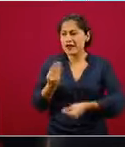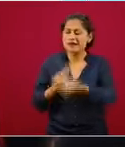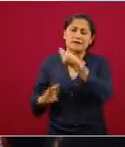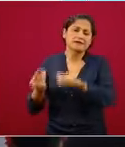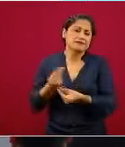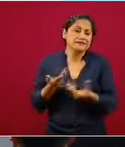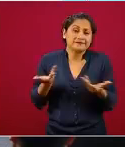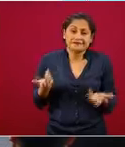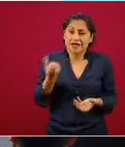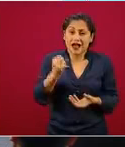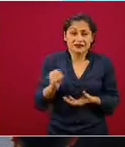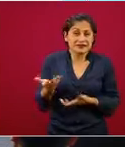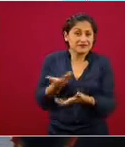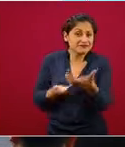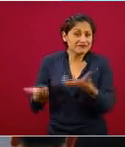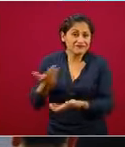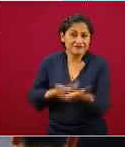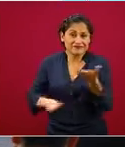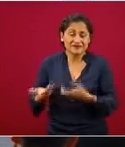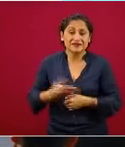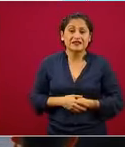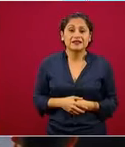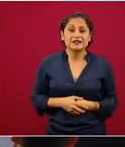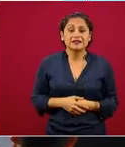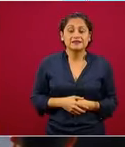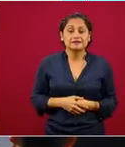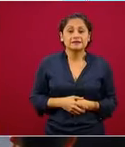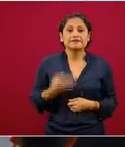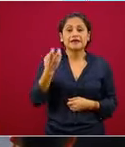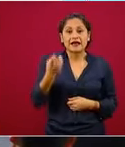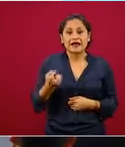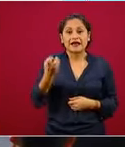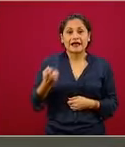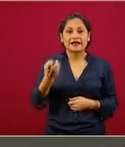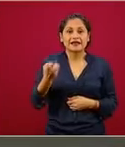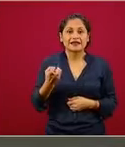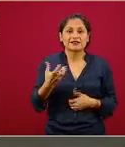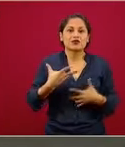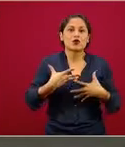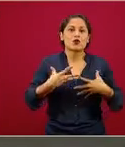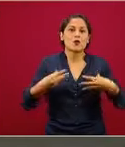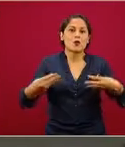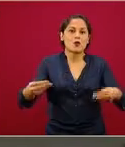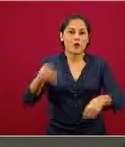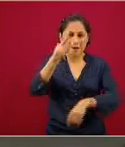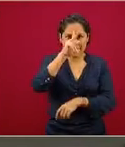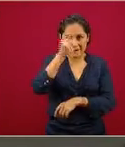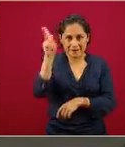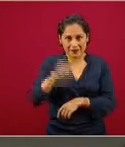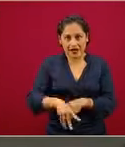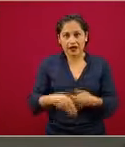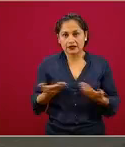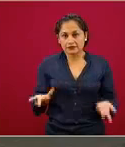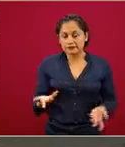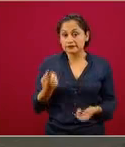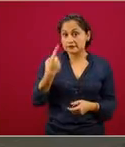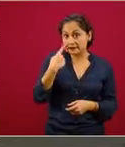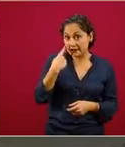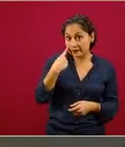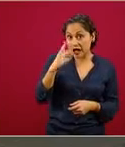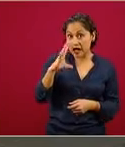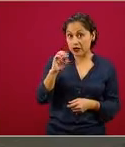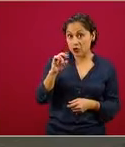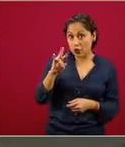¿no? Y eso evidentemente contribuye a una mayor eficiencia de contagios. Francamente, en COVID no se ha